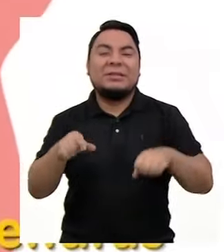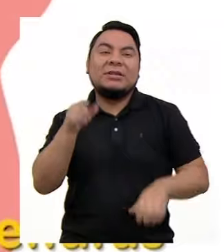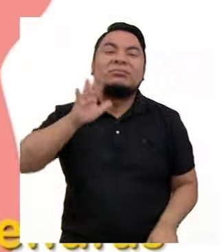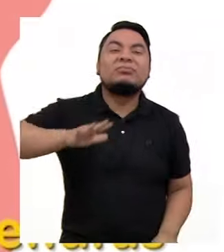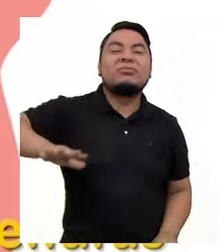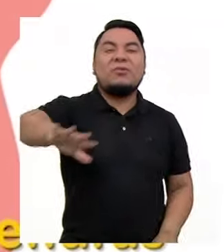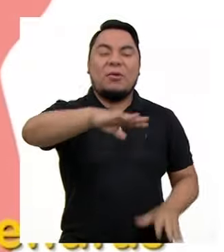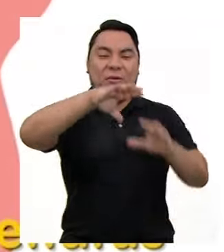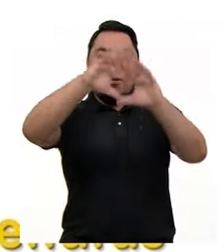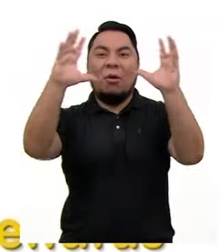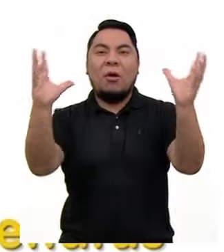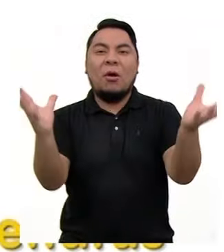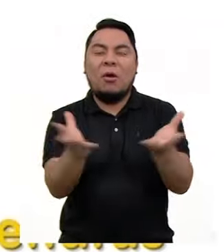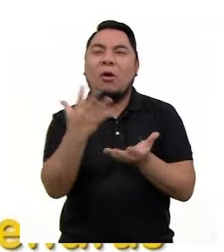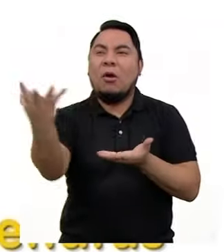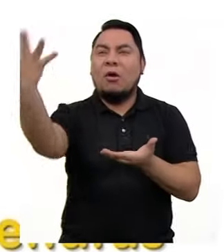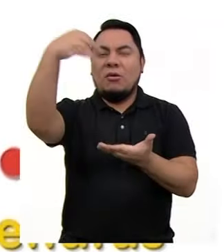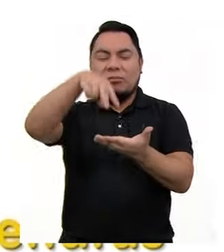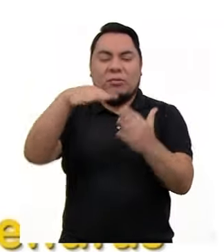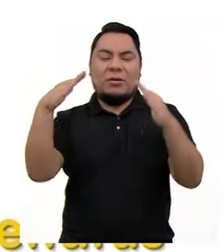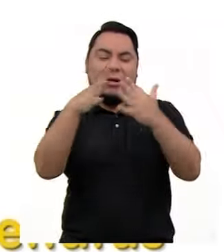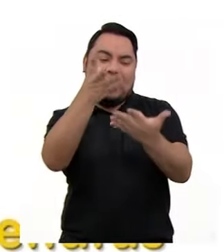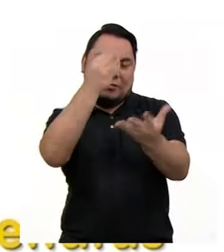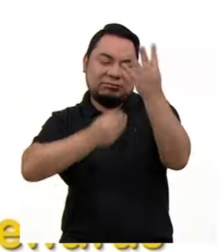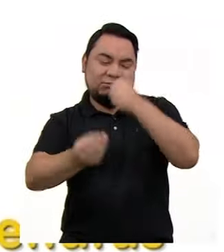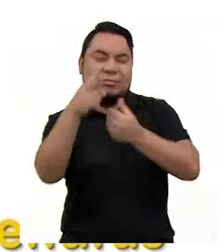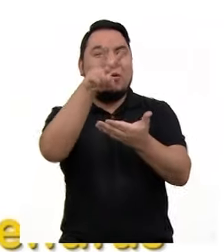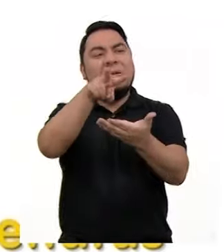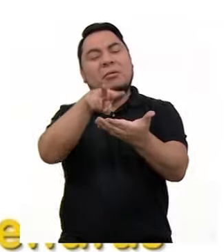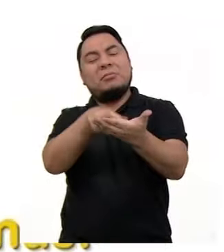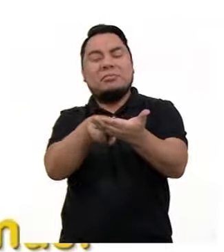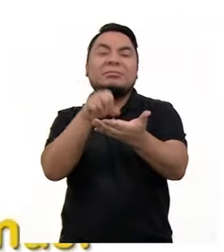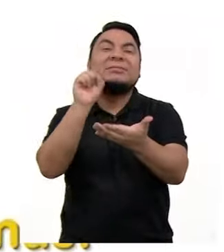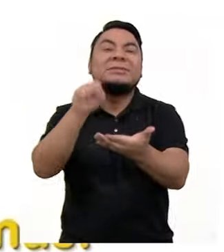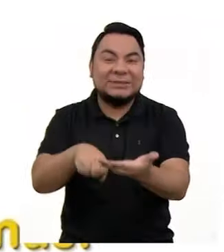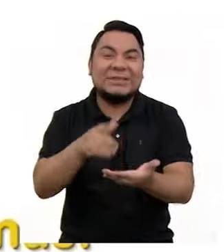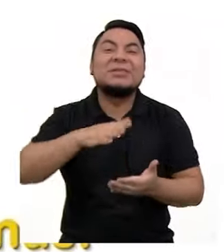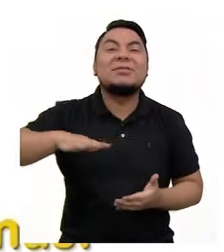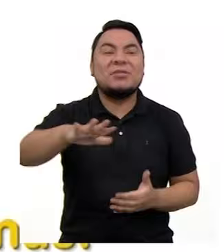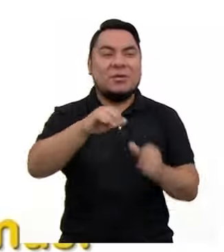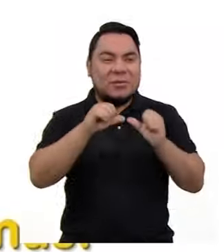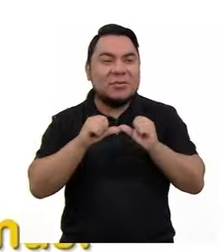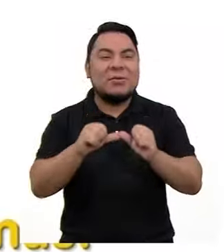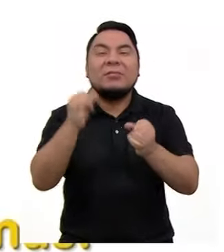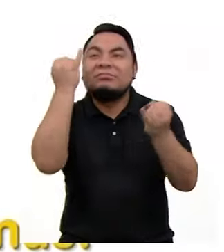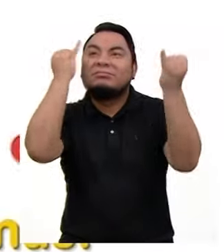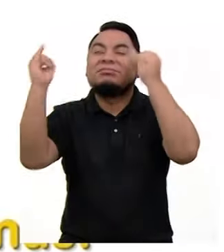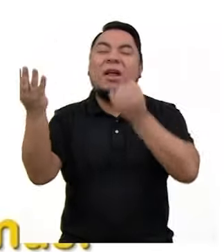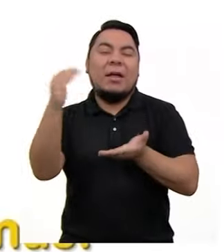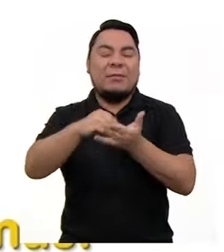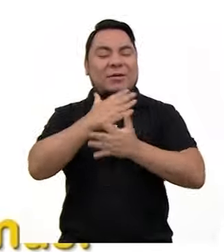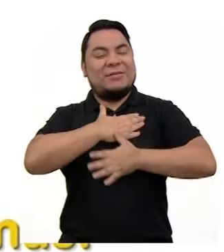el mundo entero en casa tú tendrás, y hoy crearemos